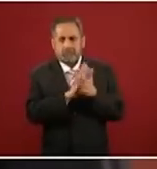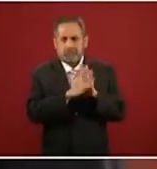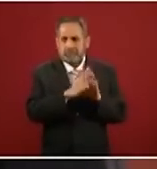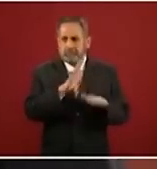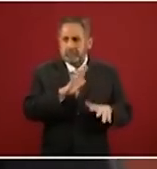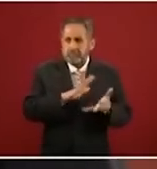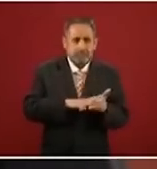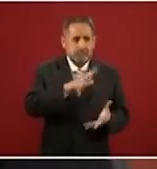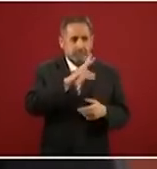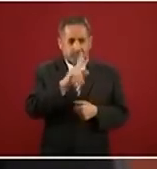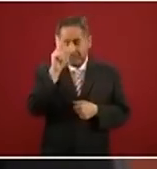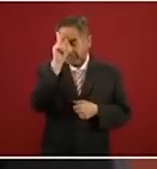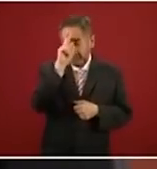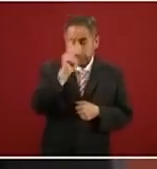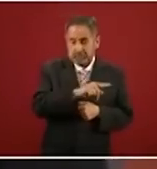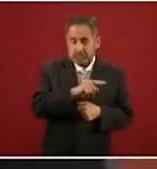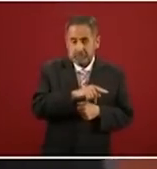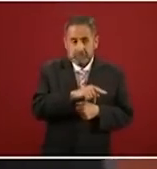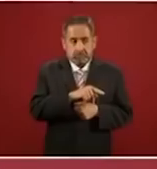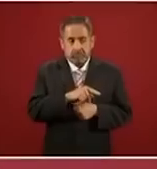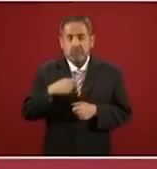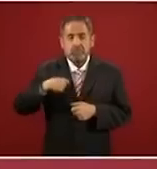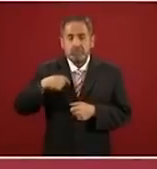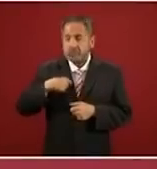e influencia en méxico